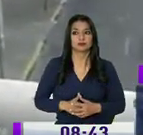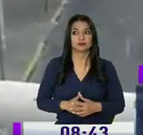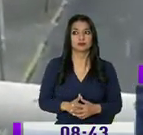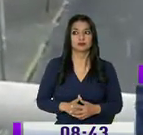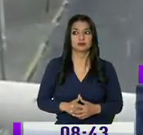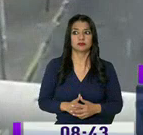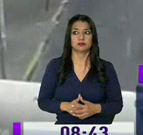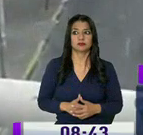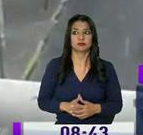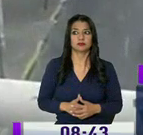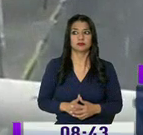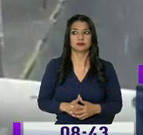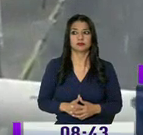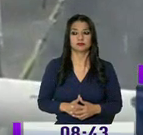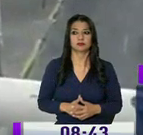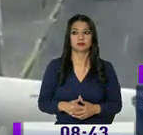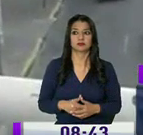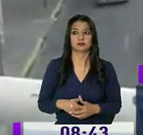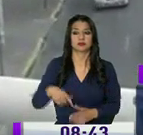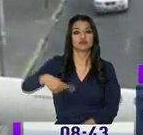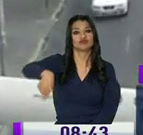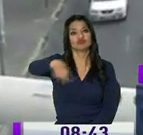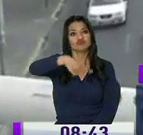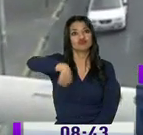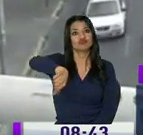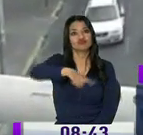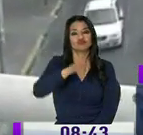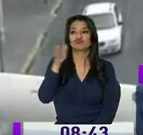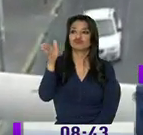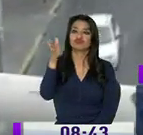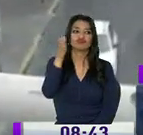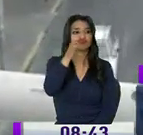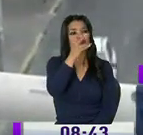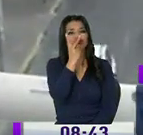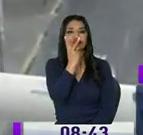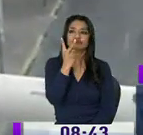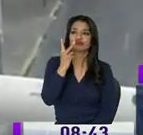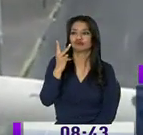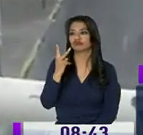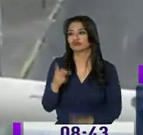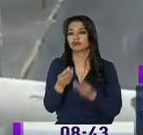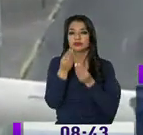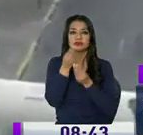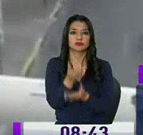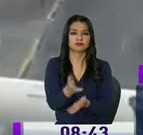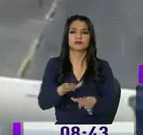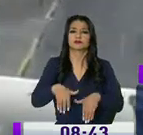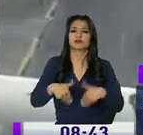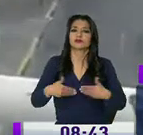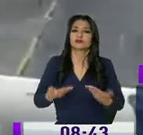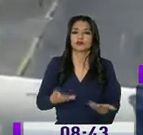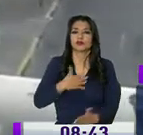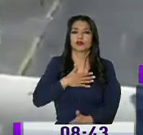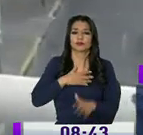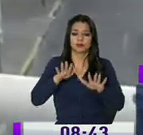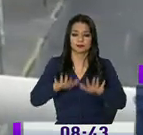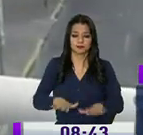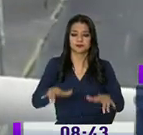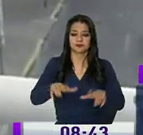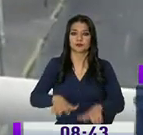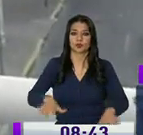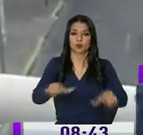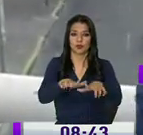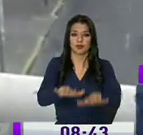dándonos unas vueltas para poder llevar a los amigos televidentes información de lo que está pasando en este día